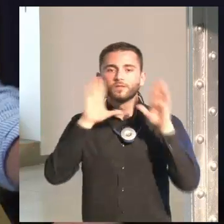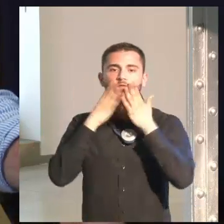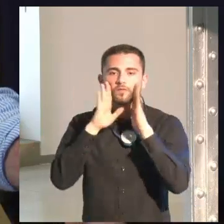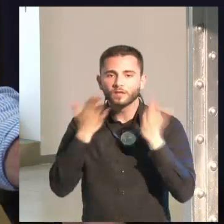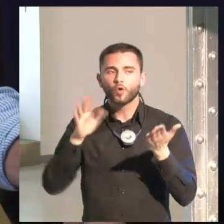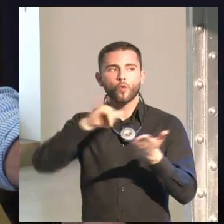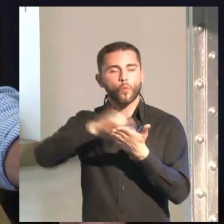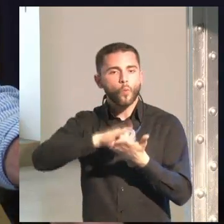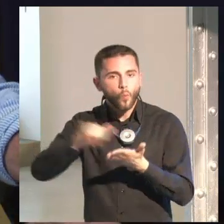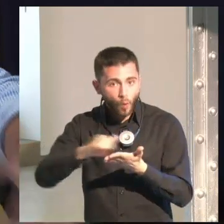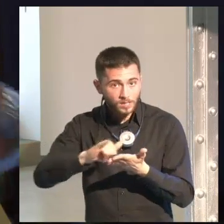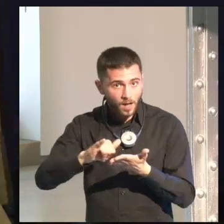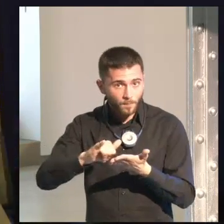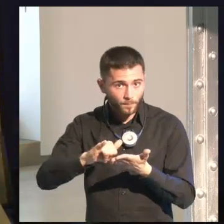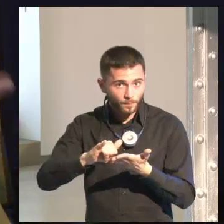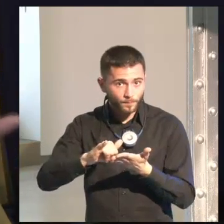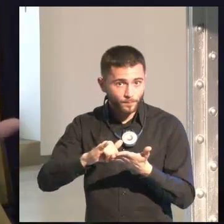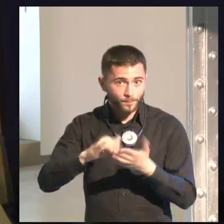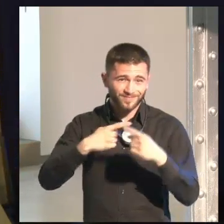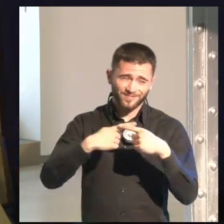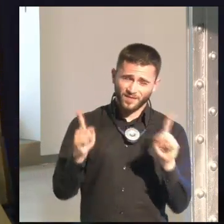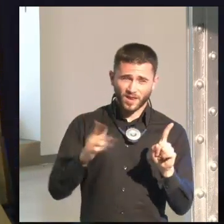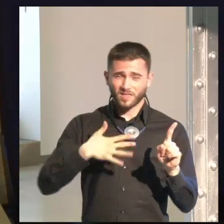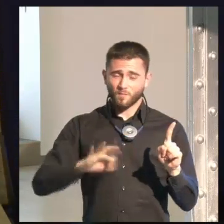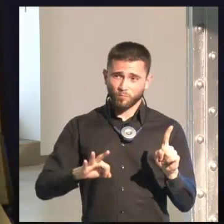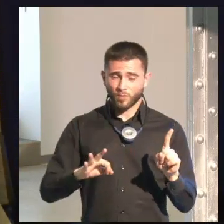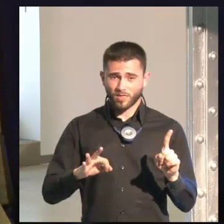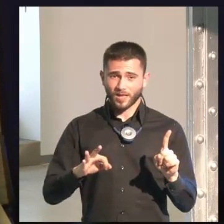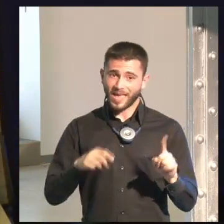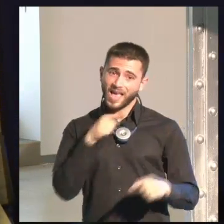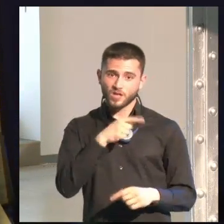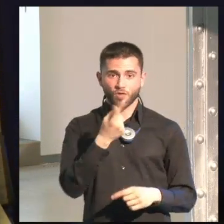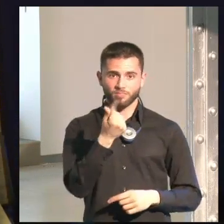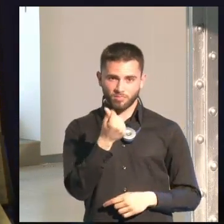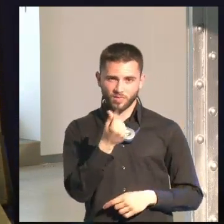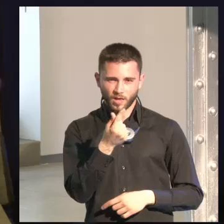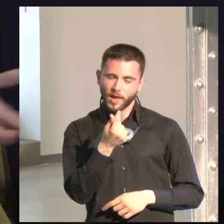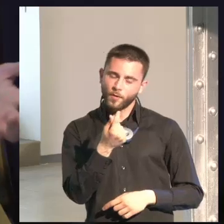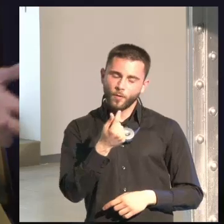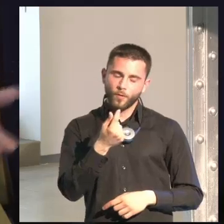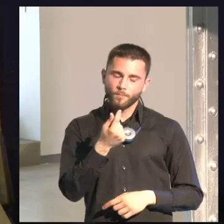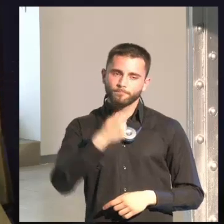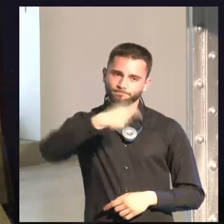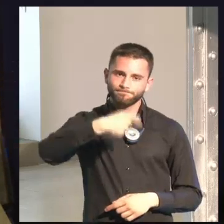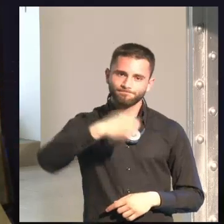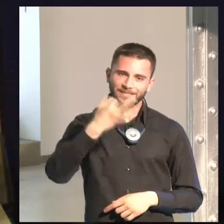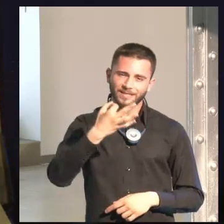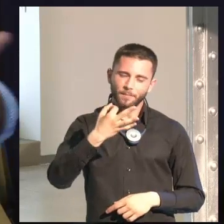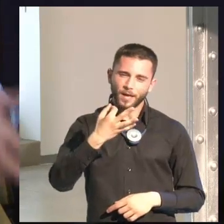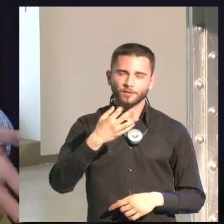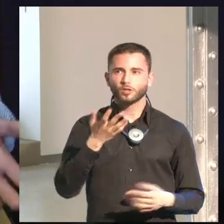WhatsApp, a lo mejor no estamos valorando que eso cuesta un dinero y que de alguna manera se está pagando. Y entonces